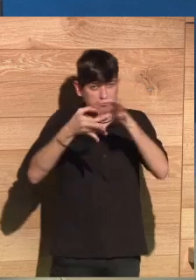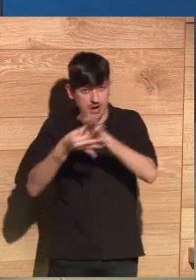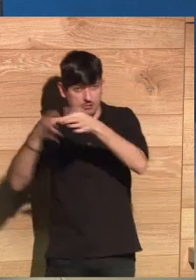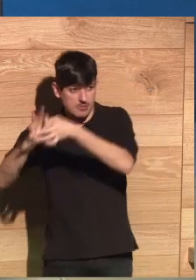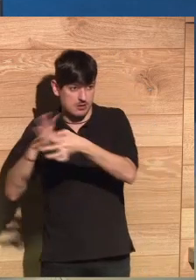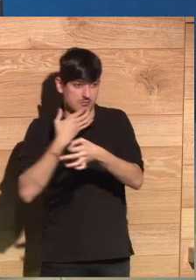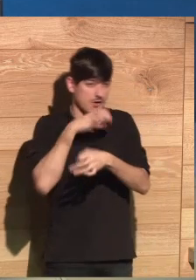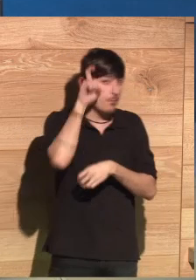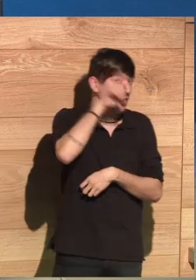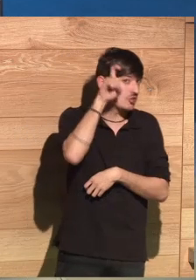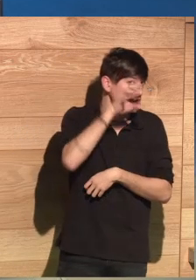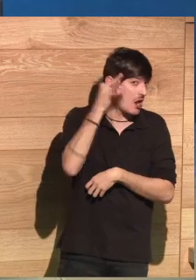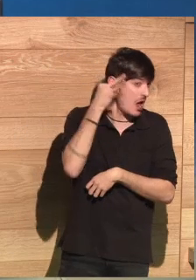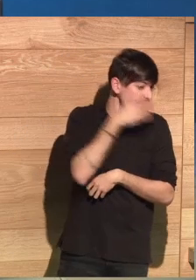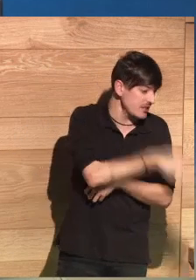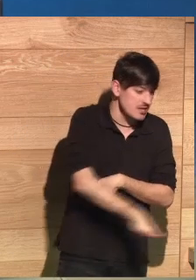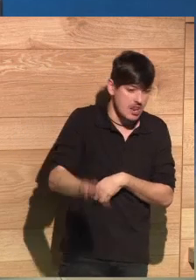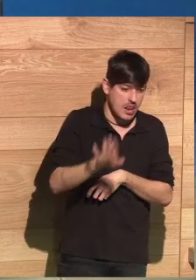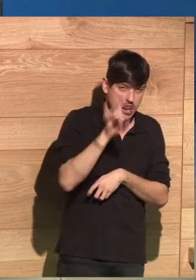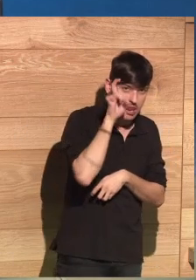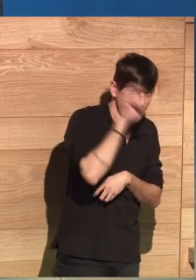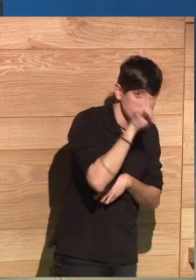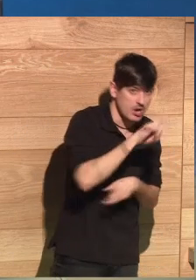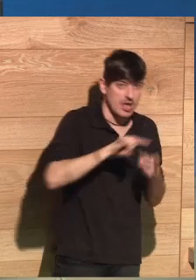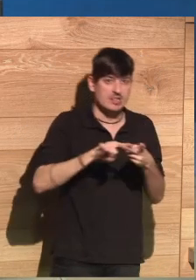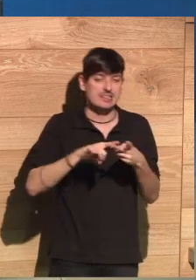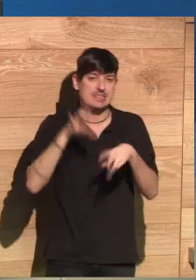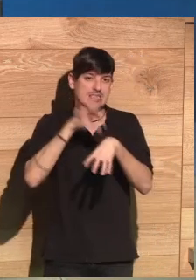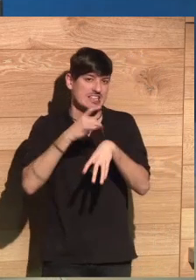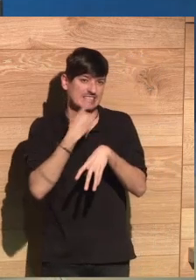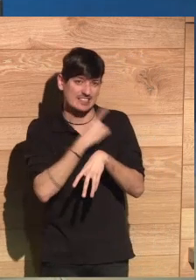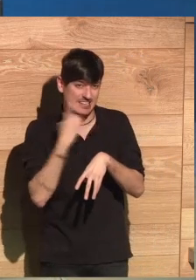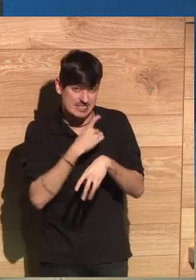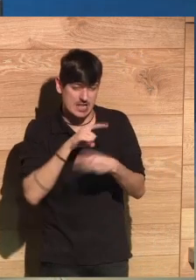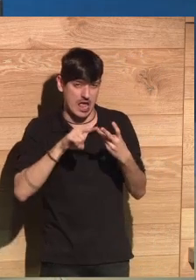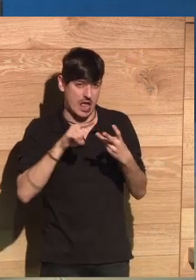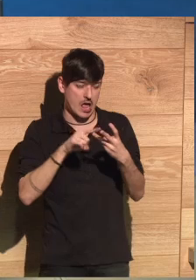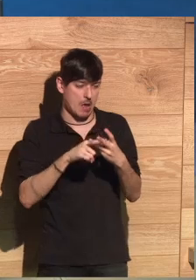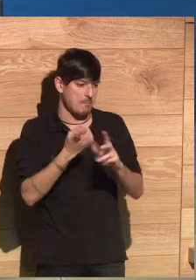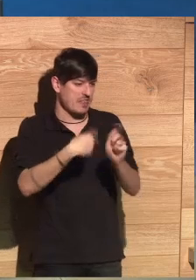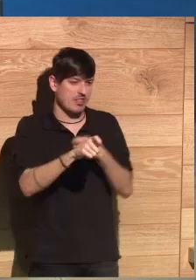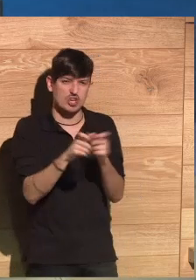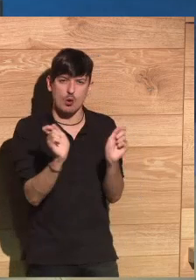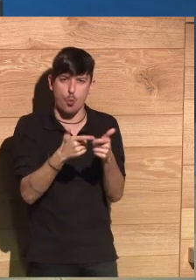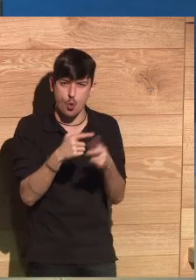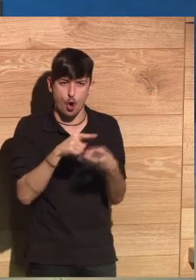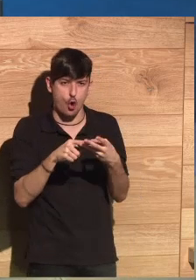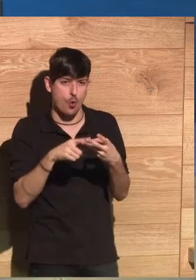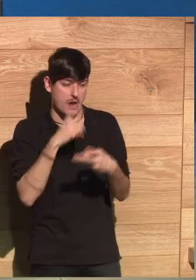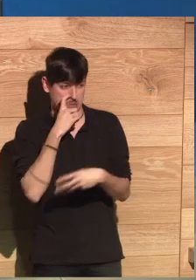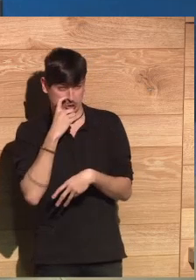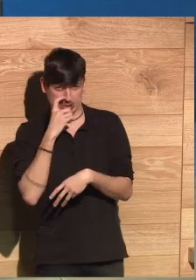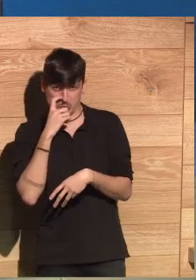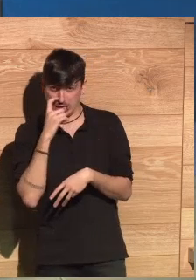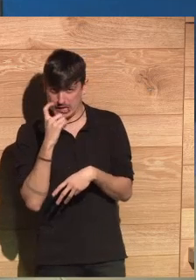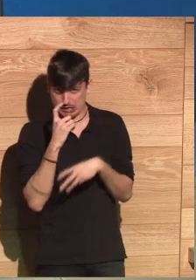desde la profesora de infantil hasta la dentista, un vendedor de seguros, una prostituta del club de